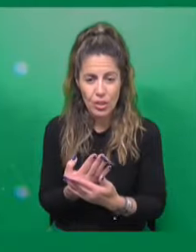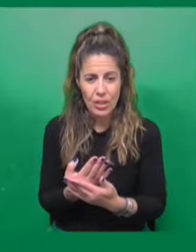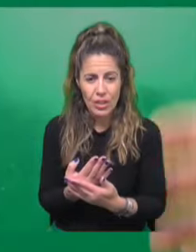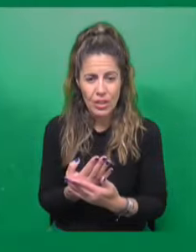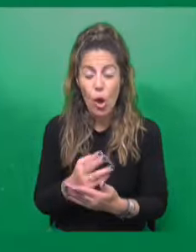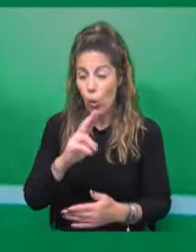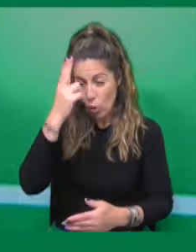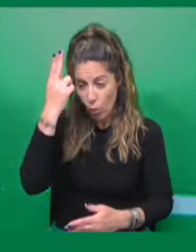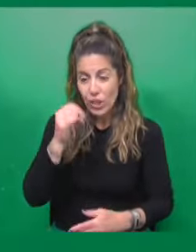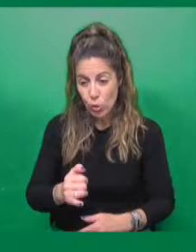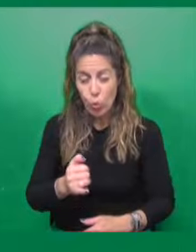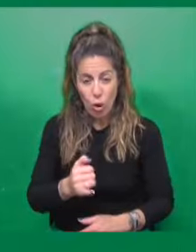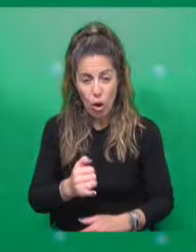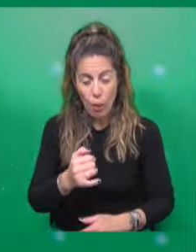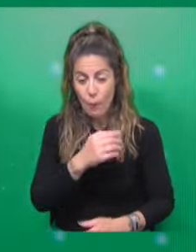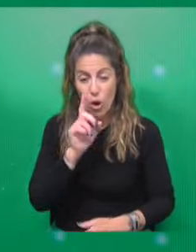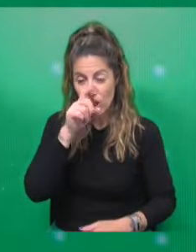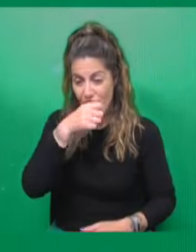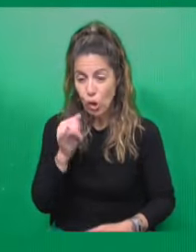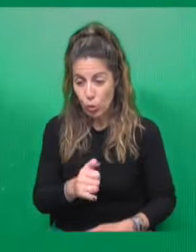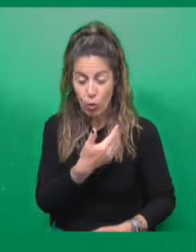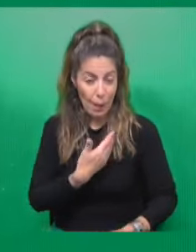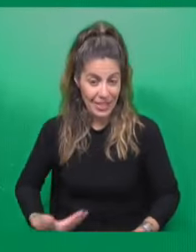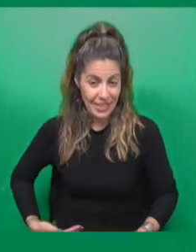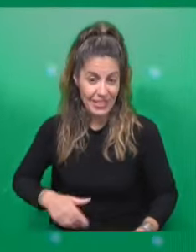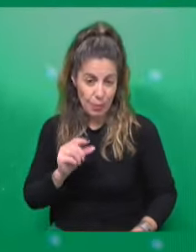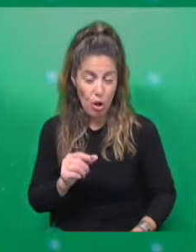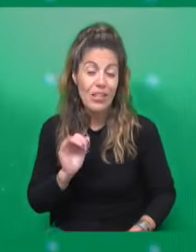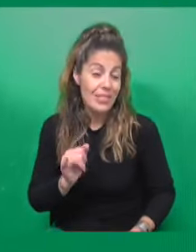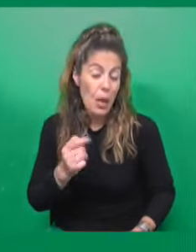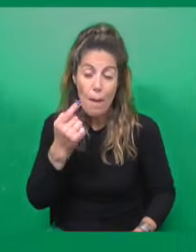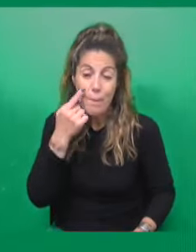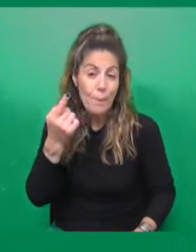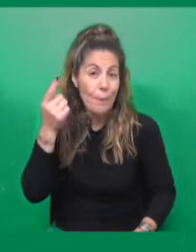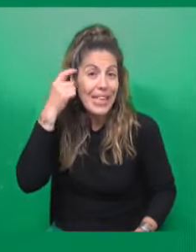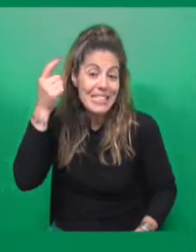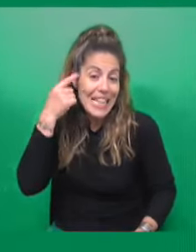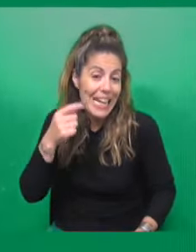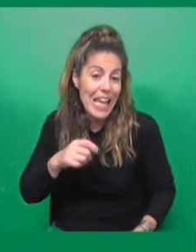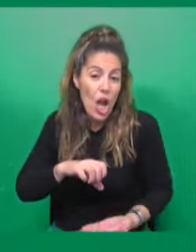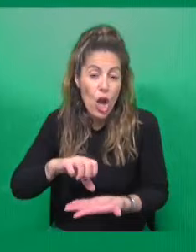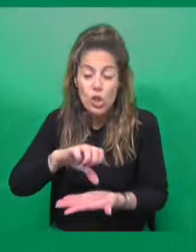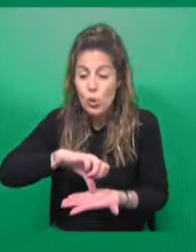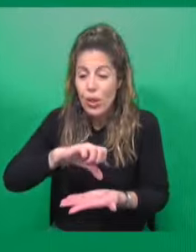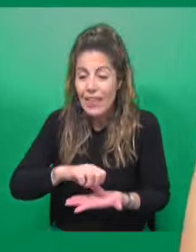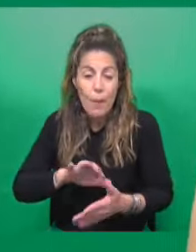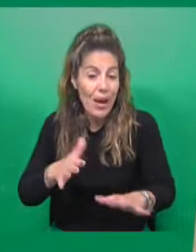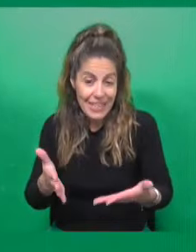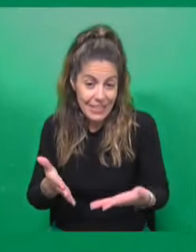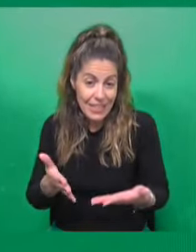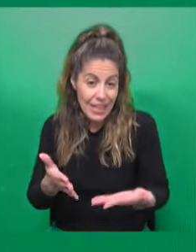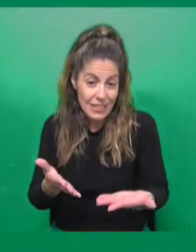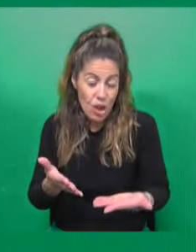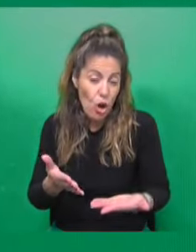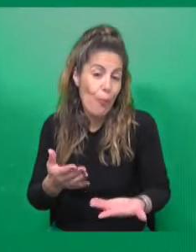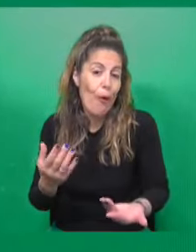hace poco varias veces pensar ciudades muy parecidas como Montevideo Rosario Puerto alegre digo en cantidad de gente de habitantes de realidades